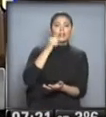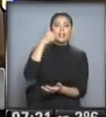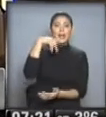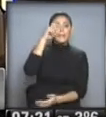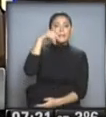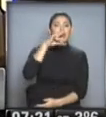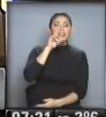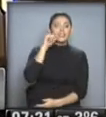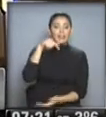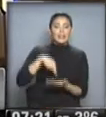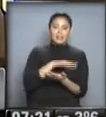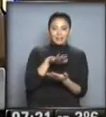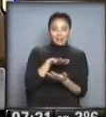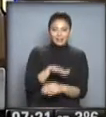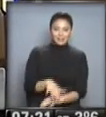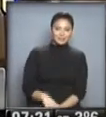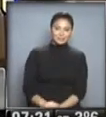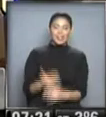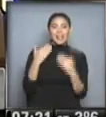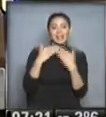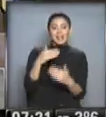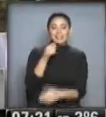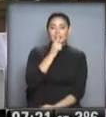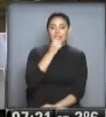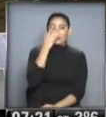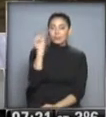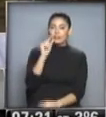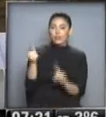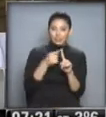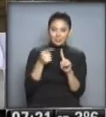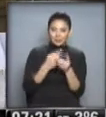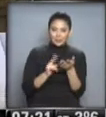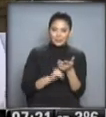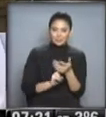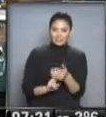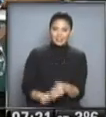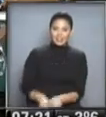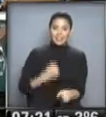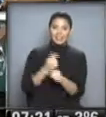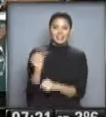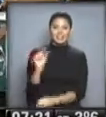calle Ascuénaga de esta capital federal. Gracias, Laura. Volvemos en minutos. Hasta luego. Hasta luego.